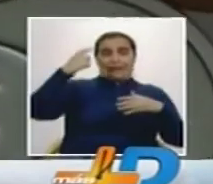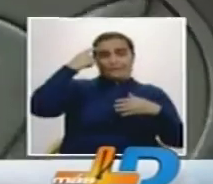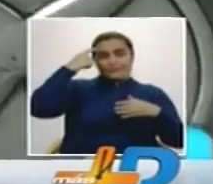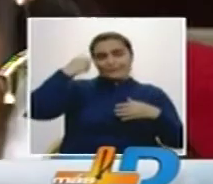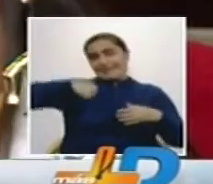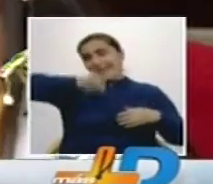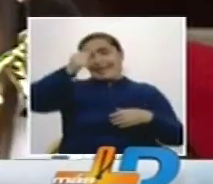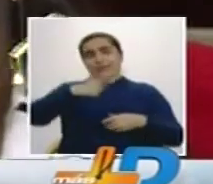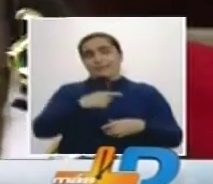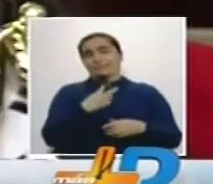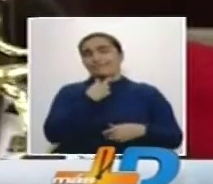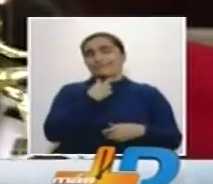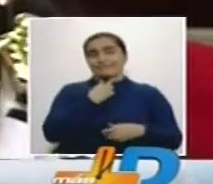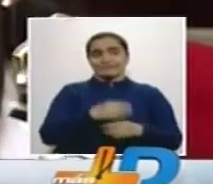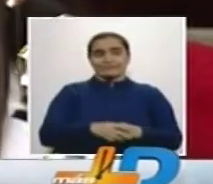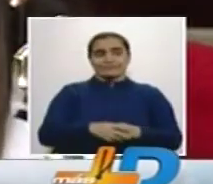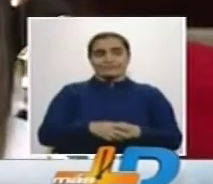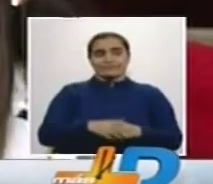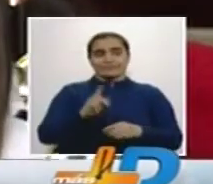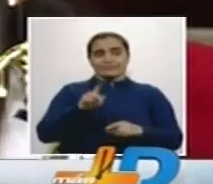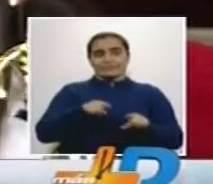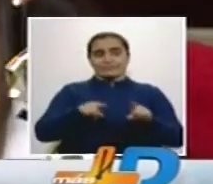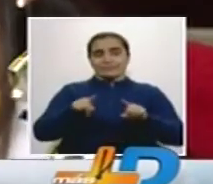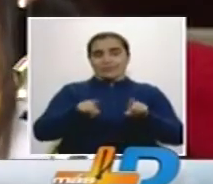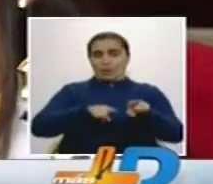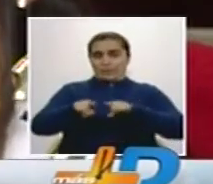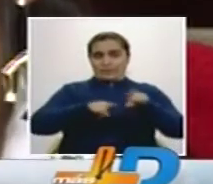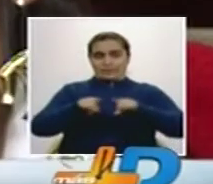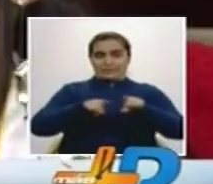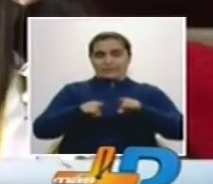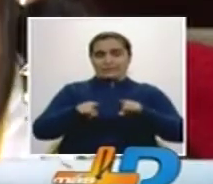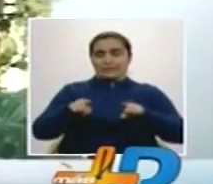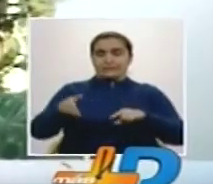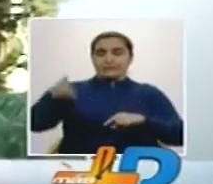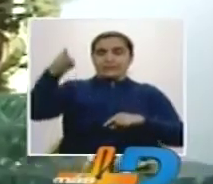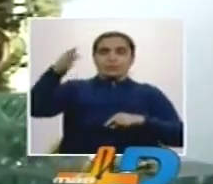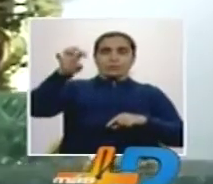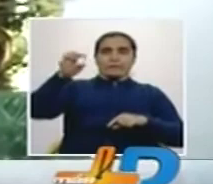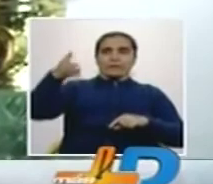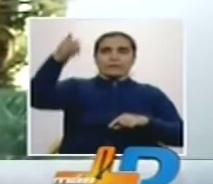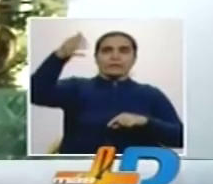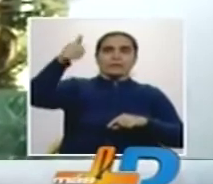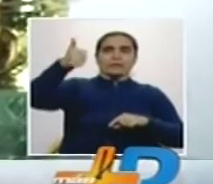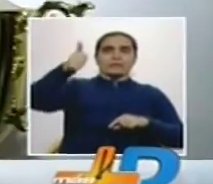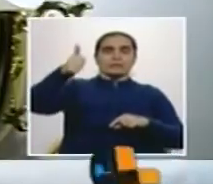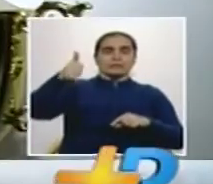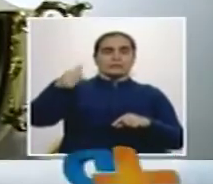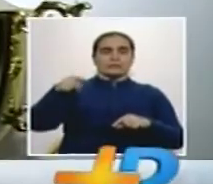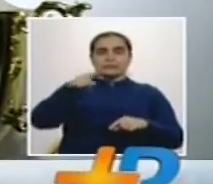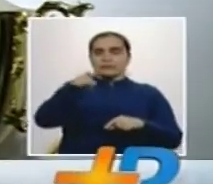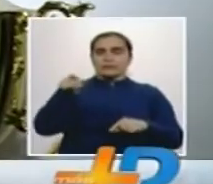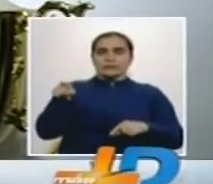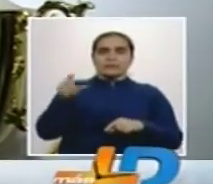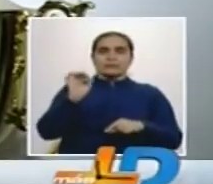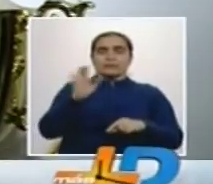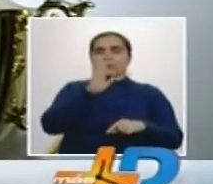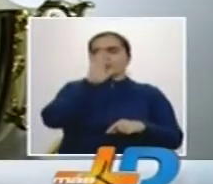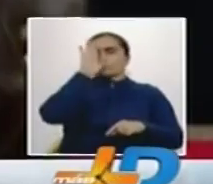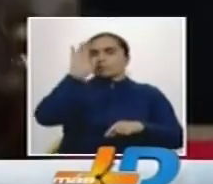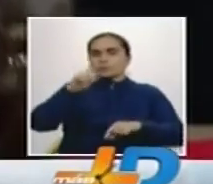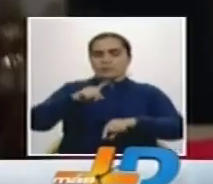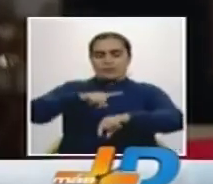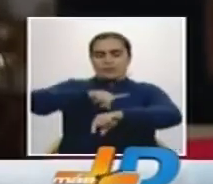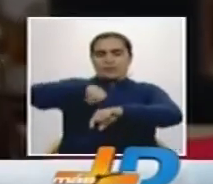en la final. Y en los partidos eran unos niños de 9, 10 años y que entrenaba cada 6 horas